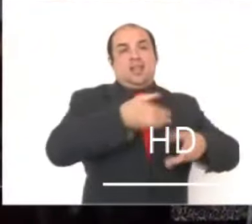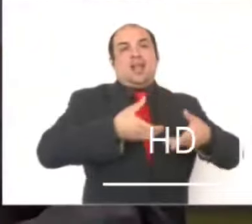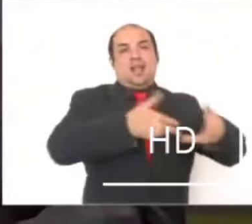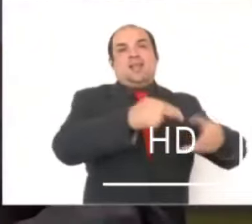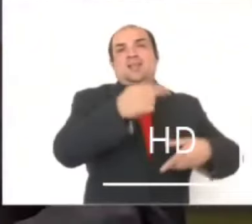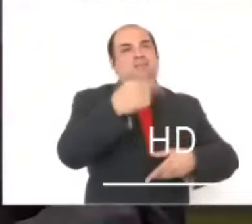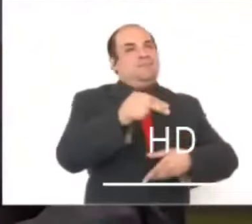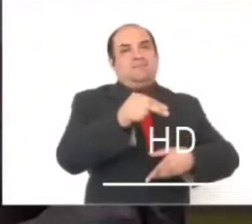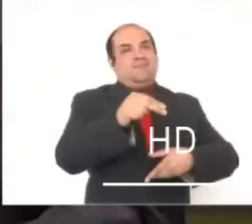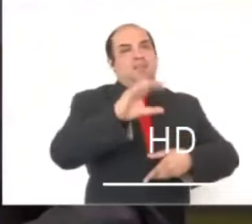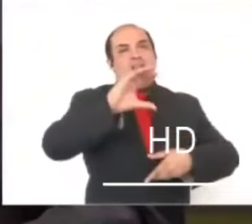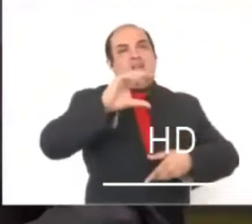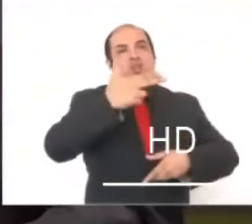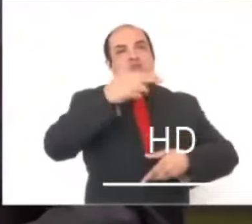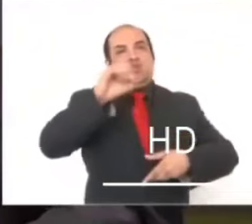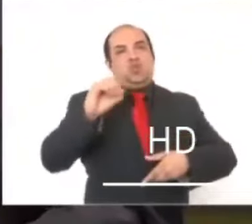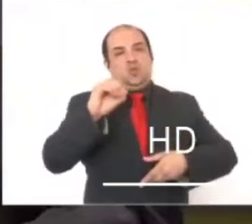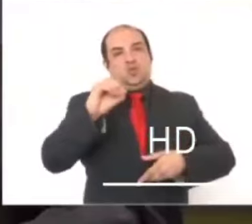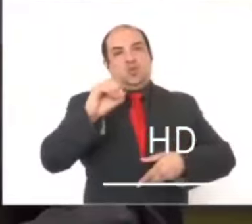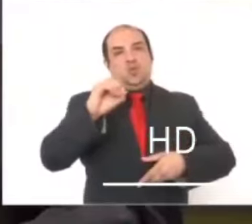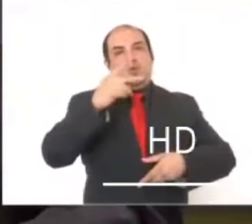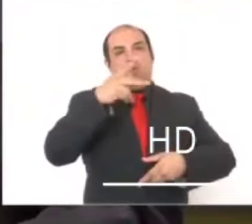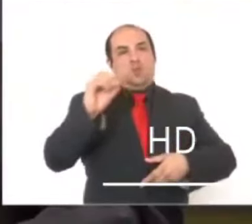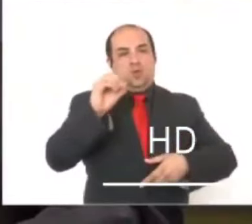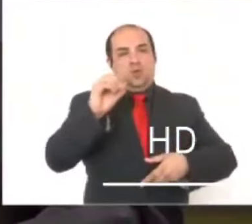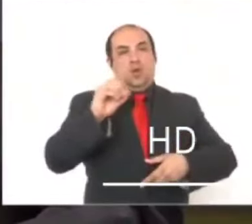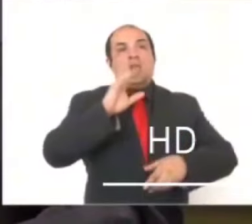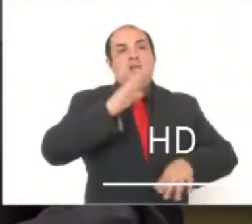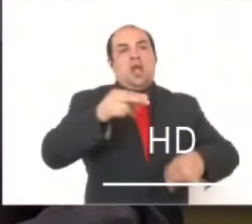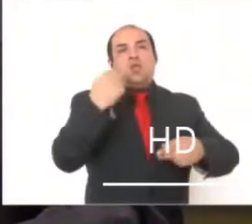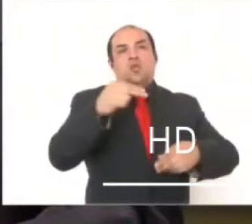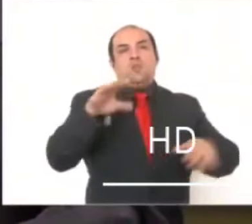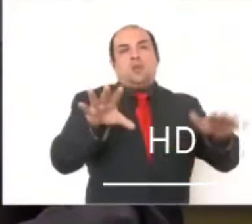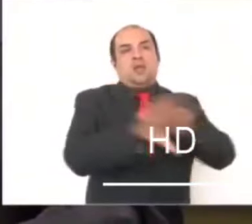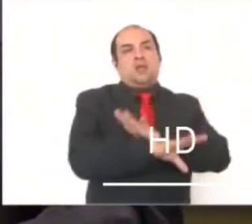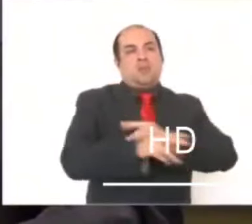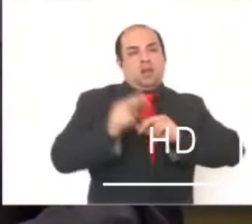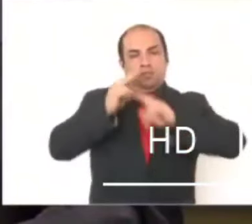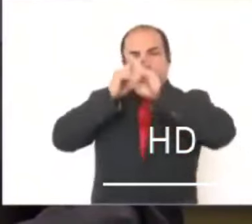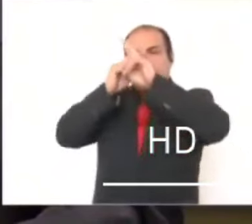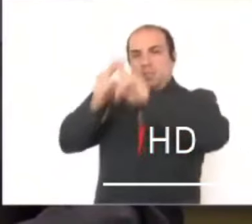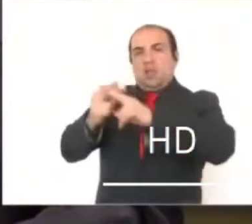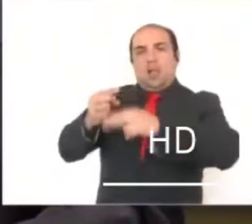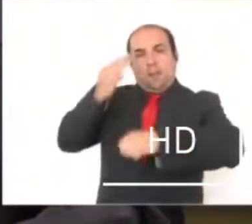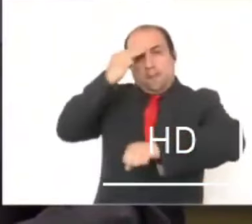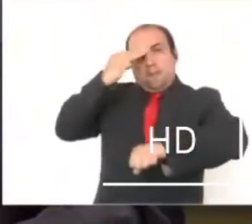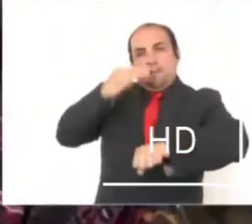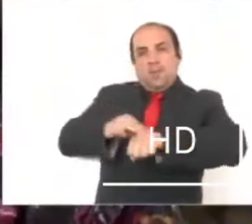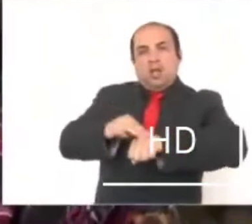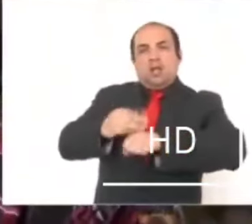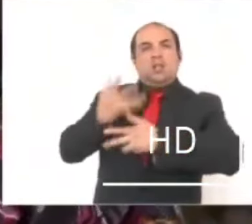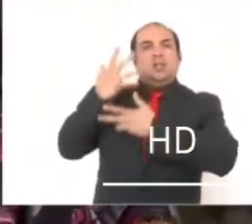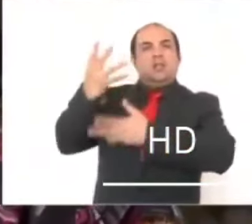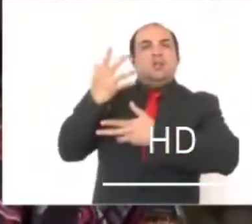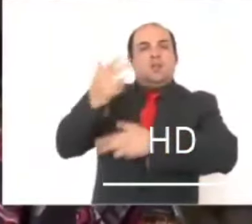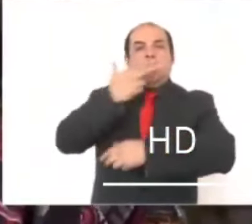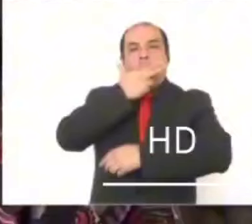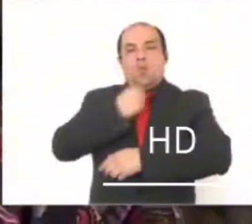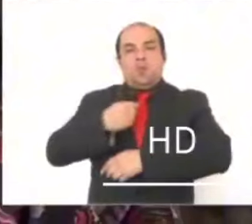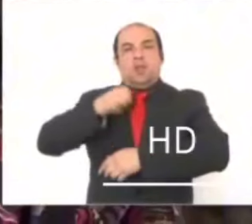Chopo, ya se le había cambiado el nombre para honrar la memoria del poeta Enrique González